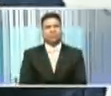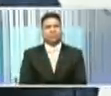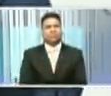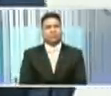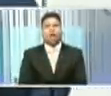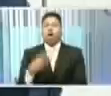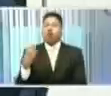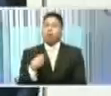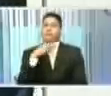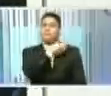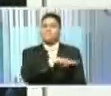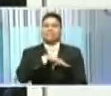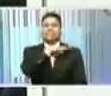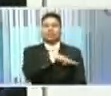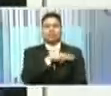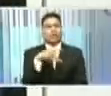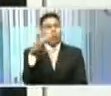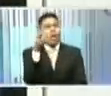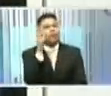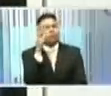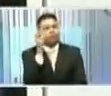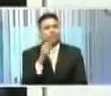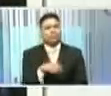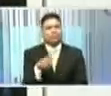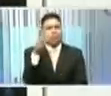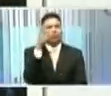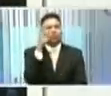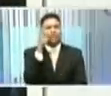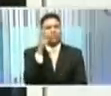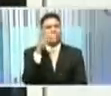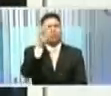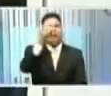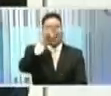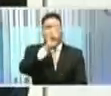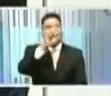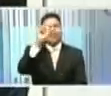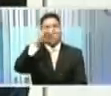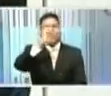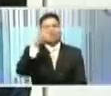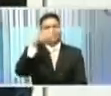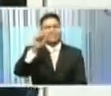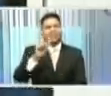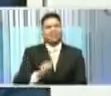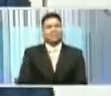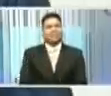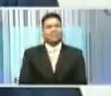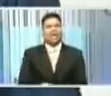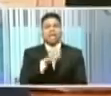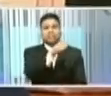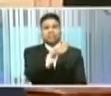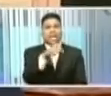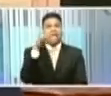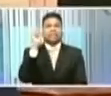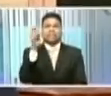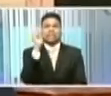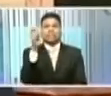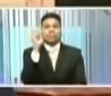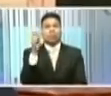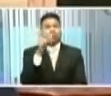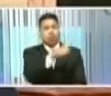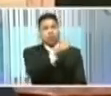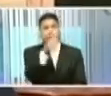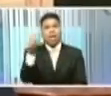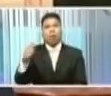como misioneros. ¿Estás escuchando, Arriaza? El testimonio de ustedes en cada misión, en las tres etapas de